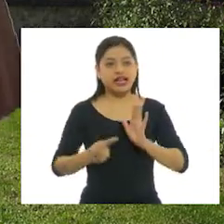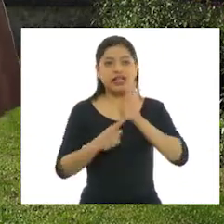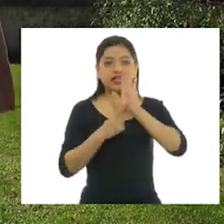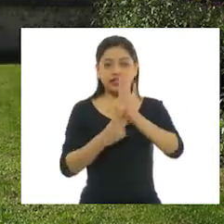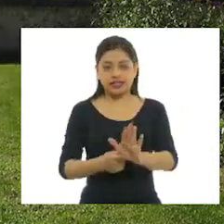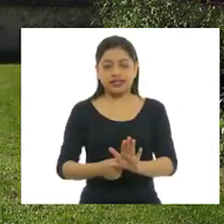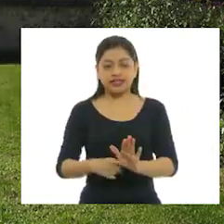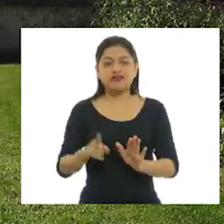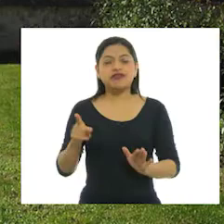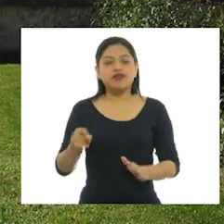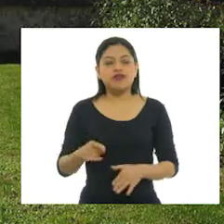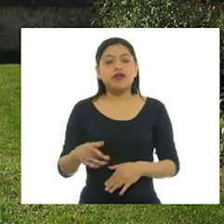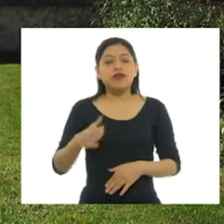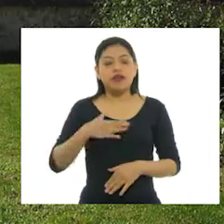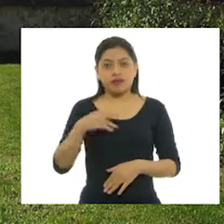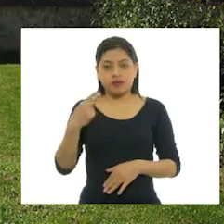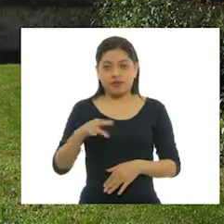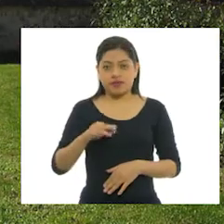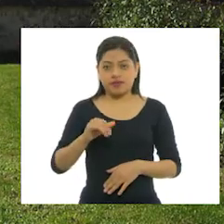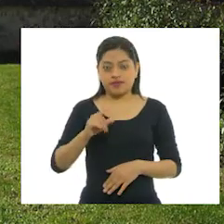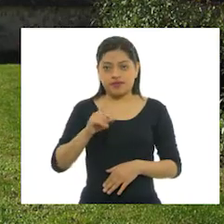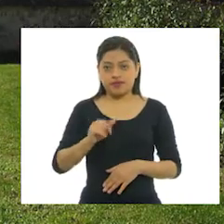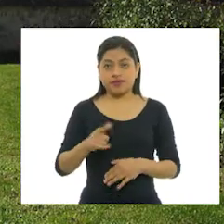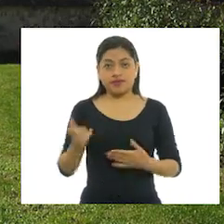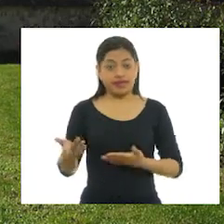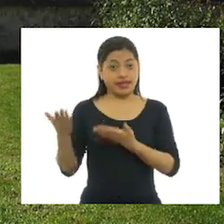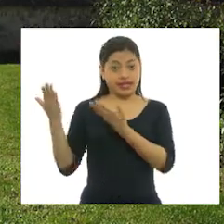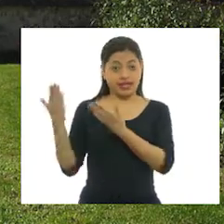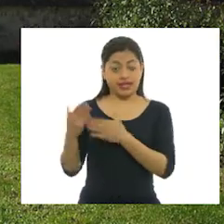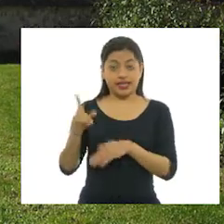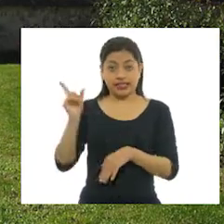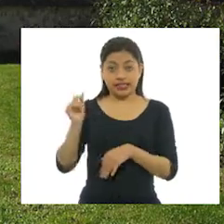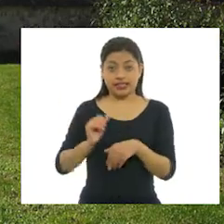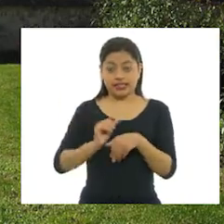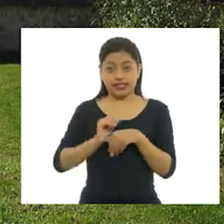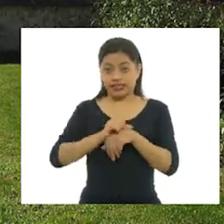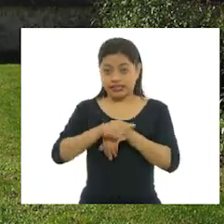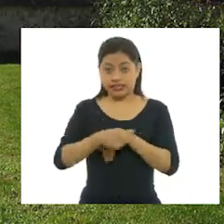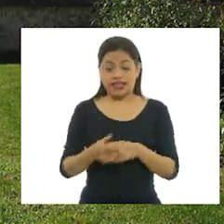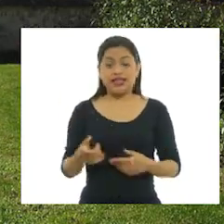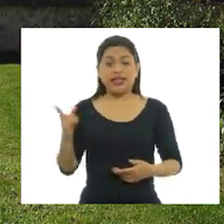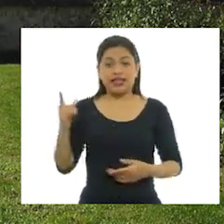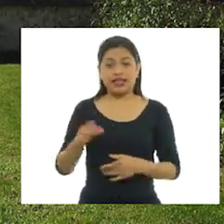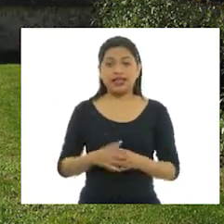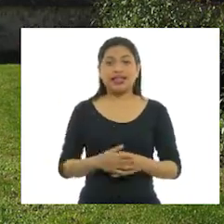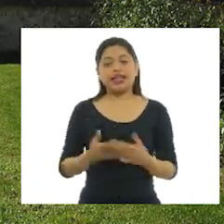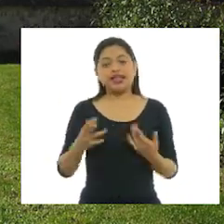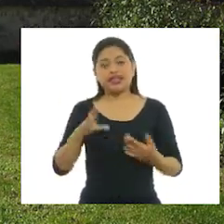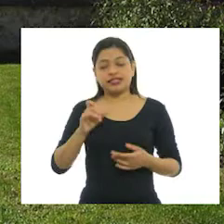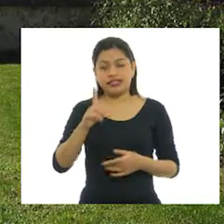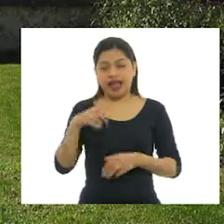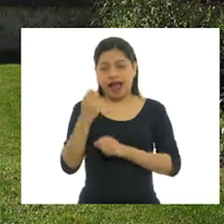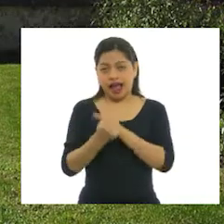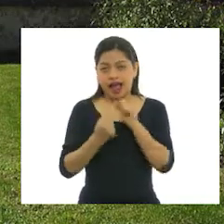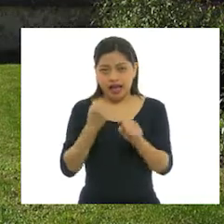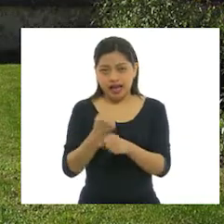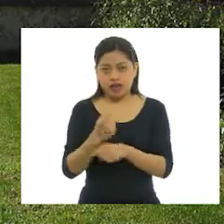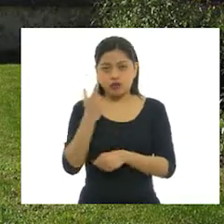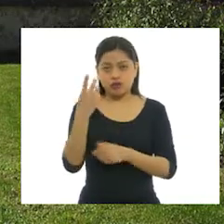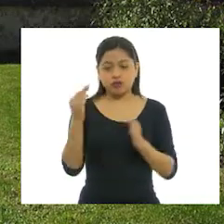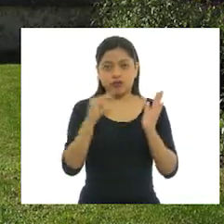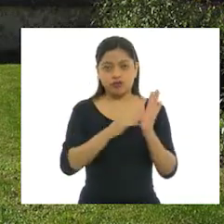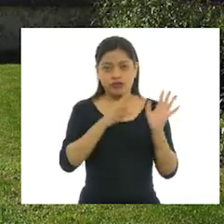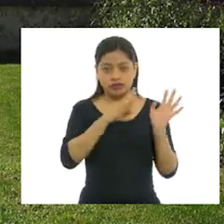Grandes Obras. Yo me llamo Dietrich y este caldito de acá... es Everard. Es más o menos el año de 1230 y